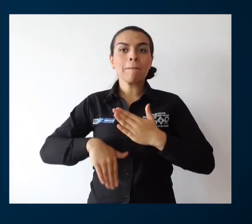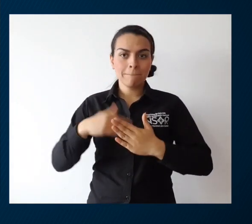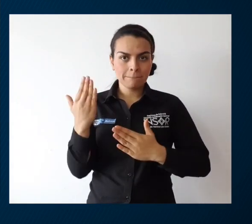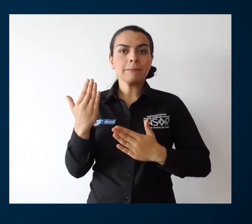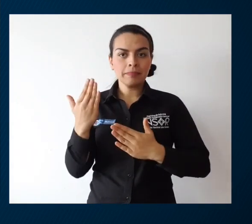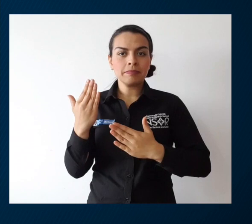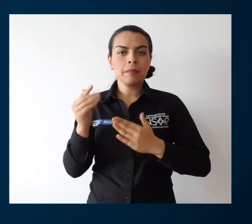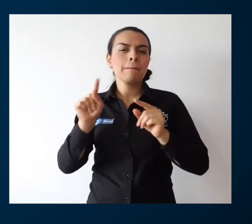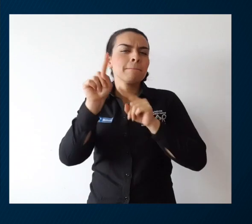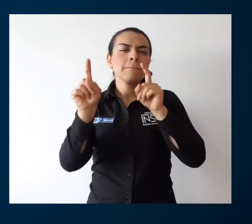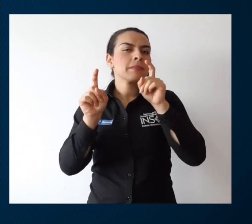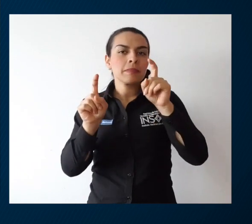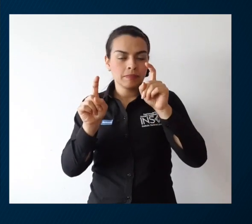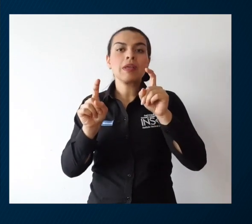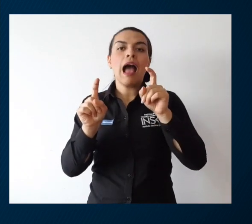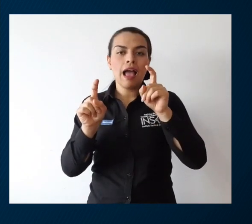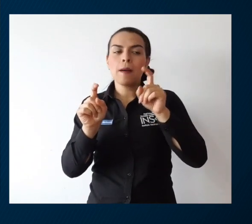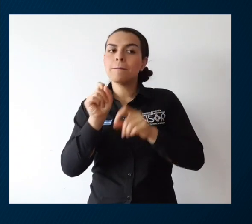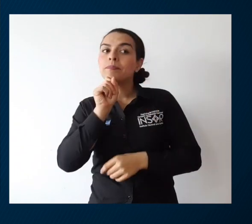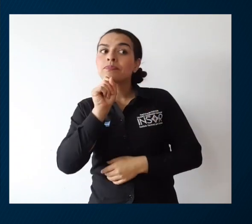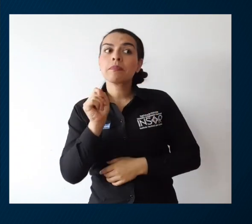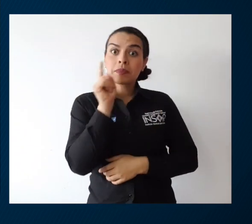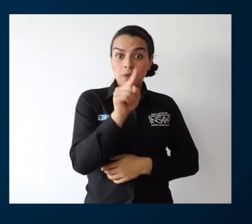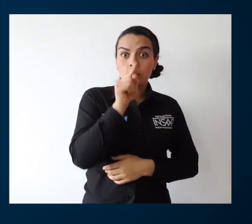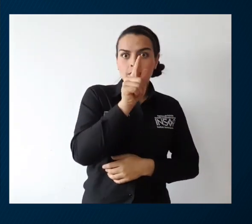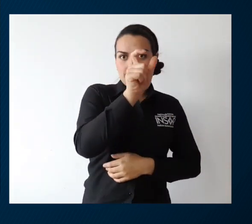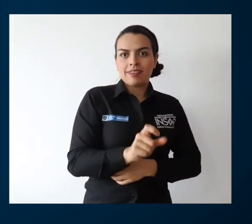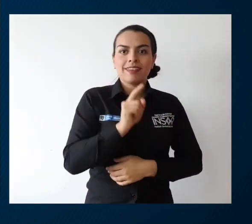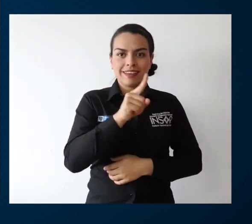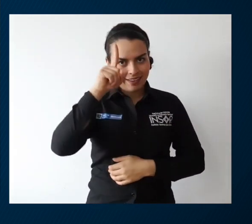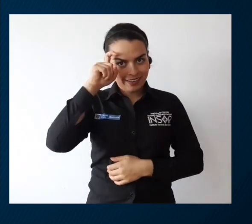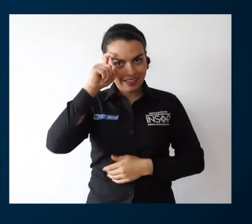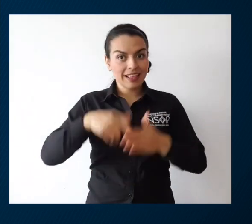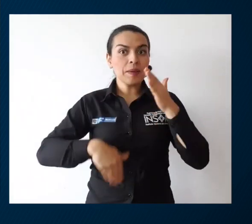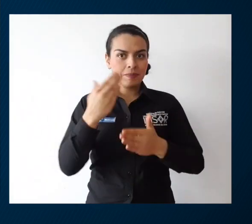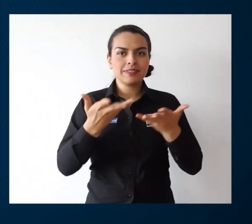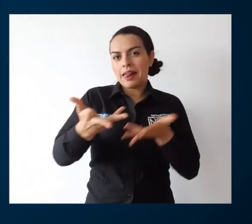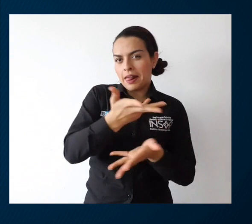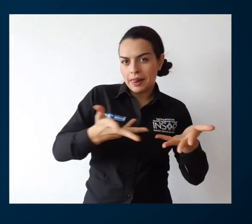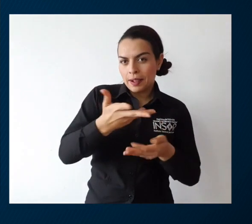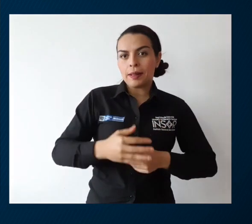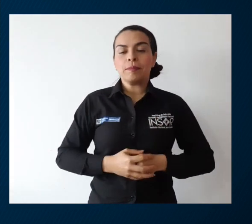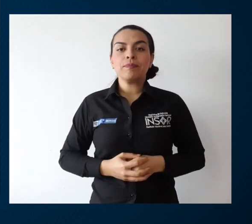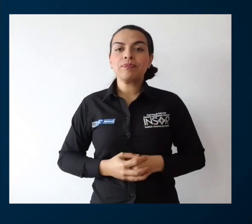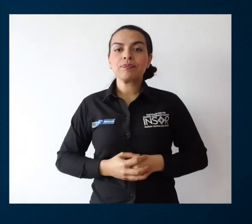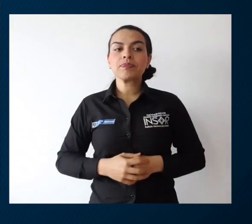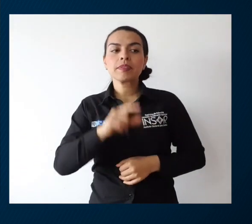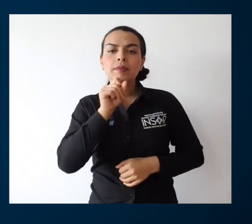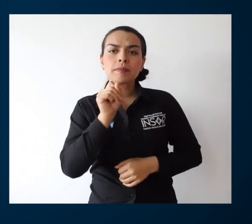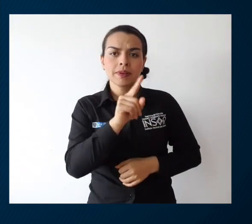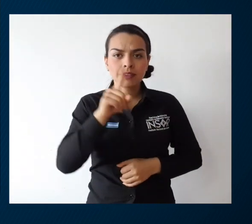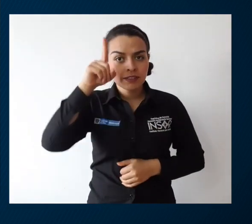a empezar esa conversación con una pregunta para Natalia, para que disparemos nuestra conversación. Natalia,